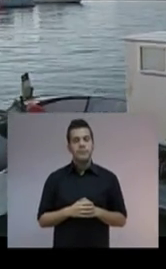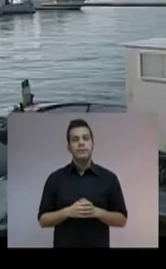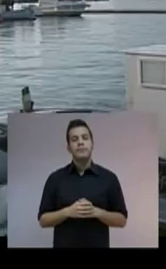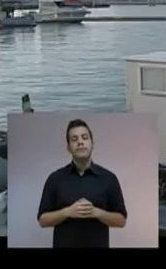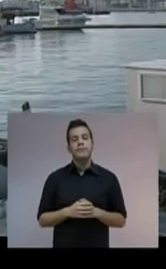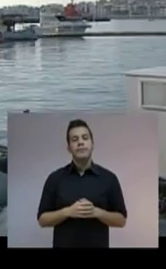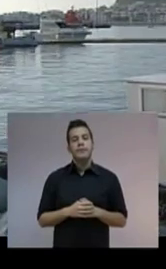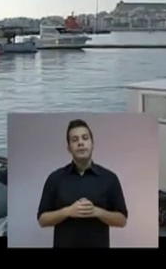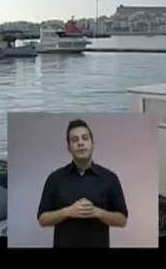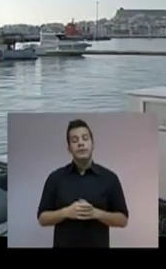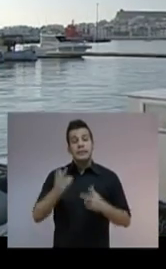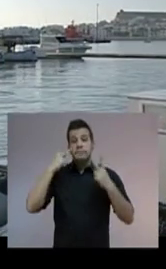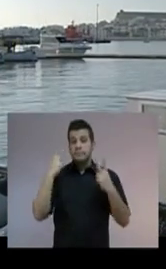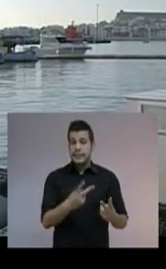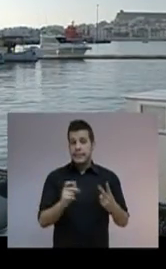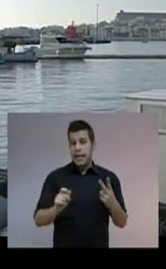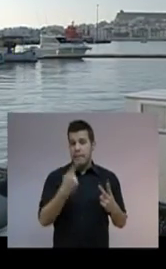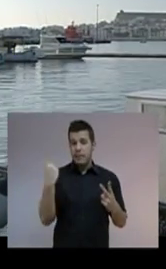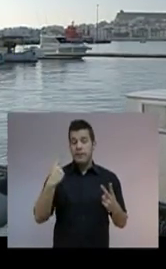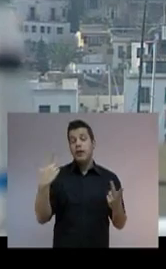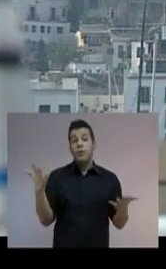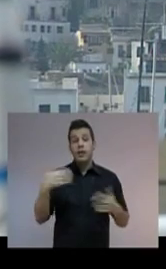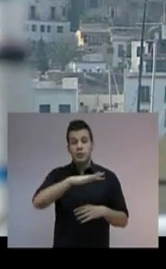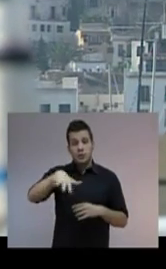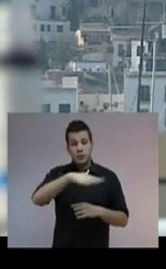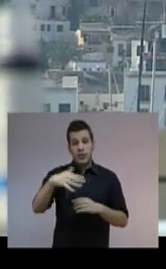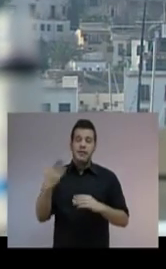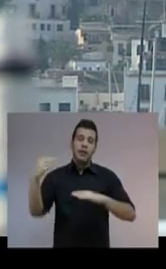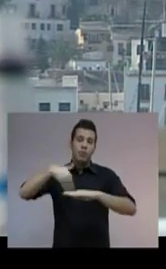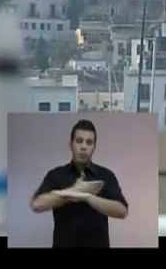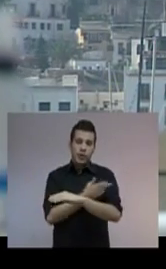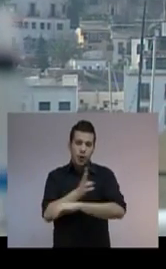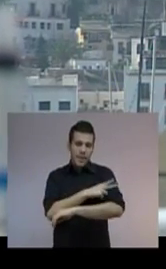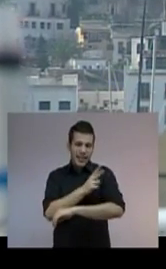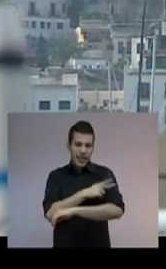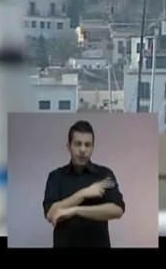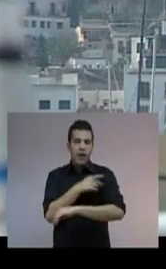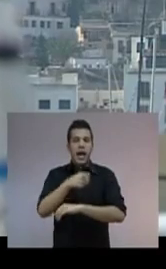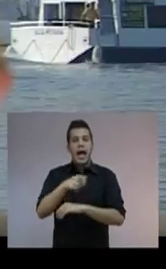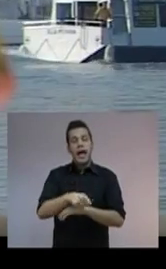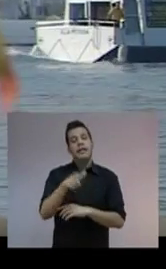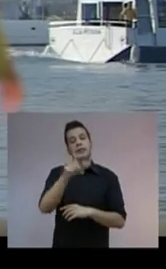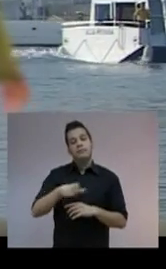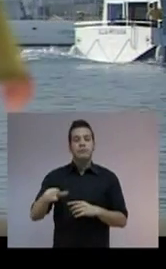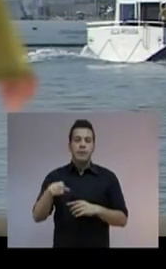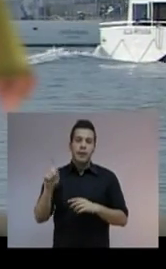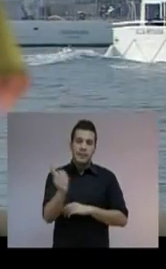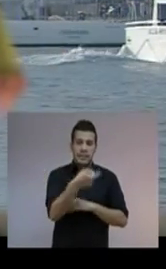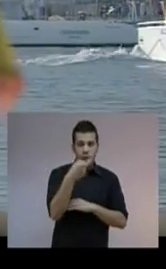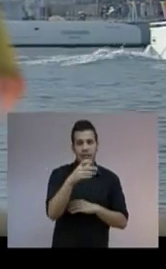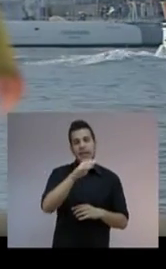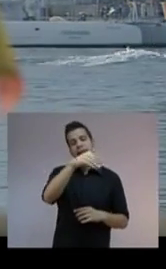Nuestra primera visita a la ciudad es por la zona del Puerto Marinero. El antiguo barrio de pescadores de la Marina y el de